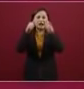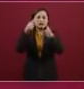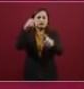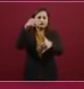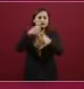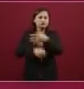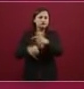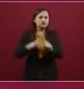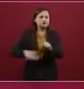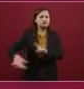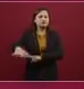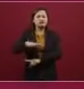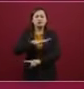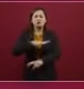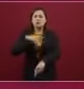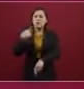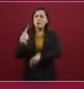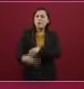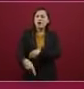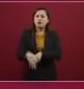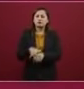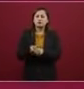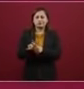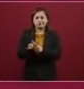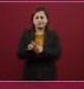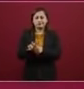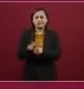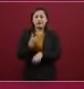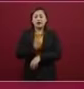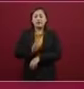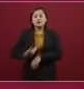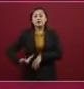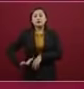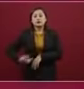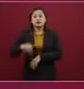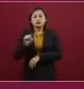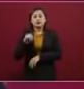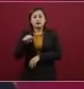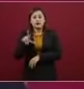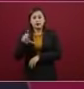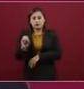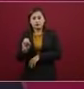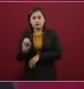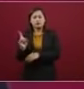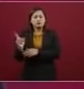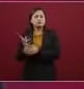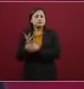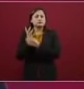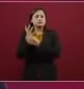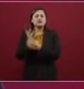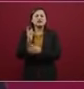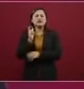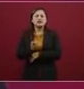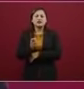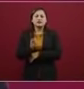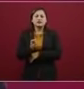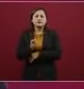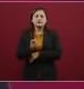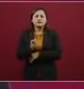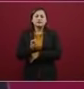generan la inseguridad. El presidente López Obrador ha dicho que si no